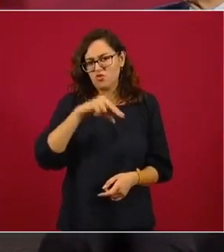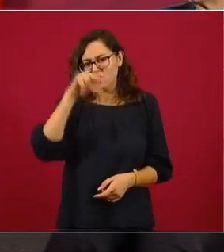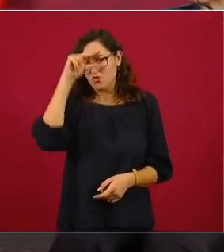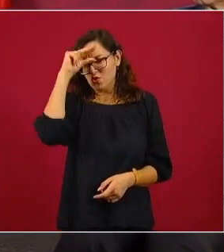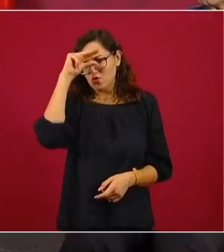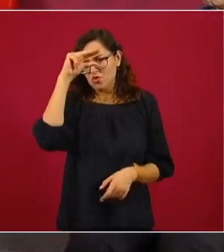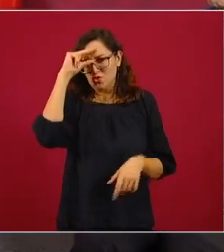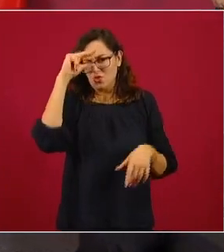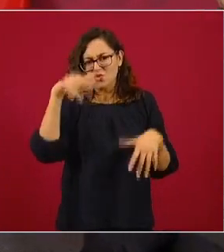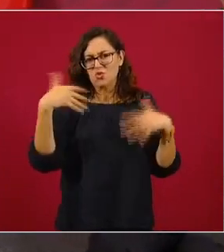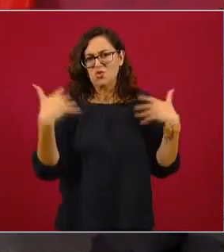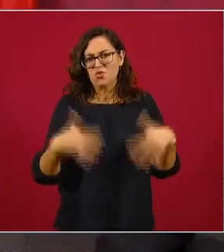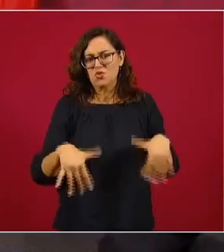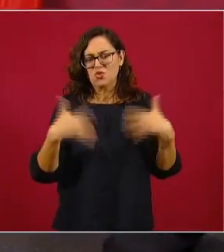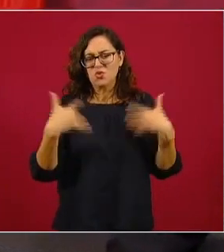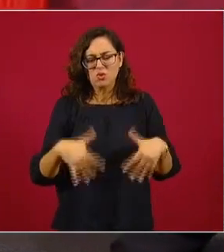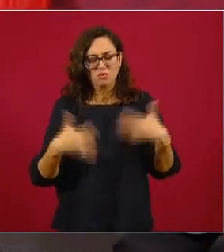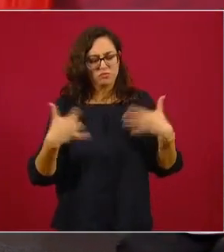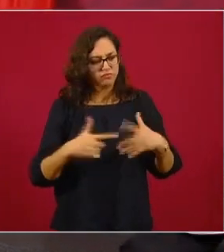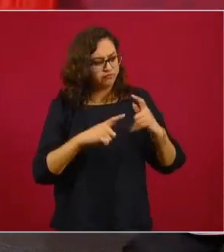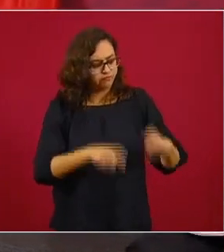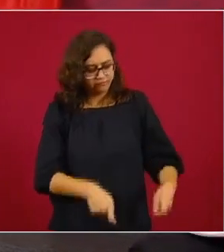conocimiento